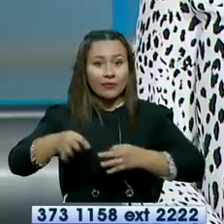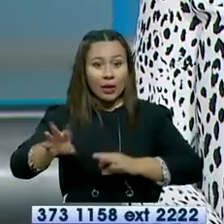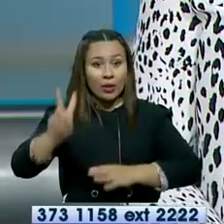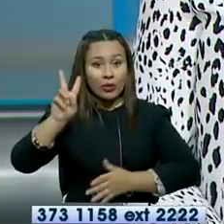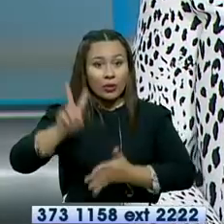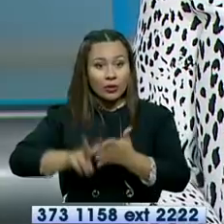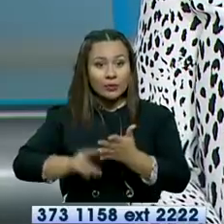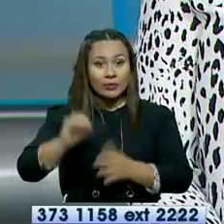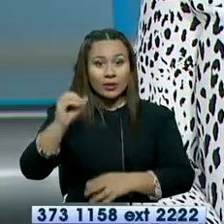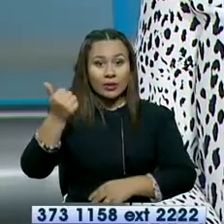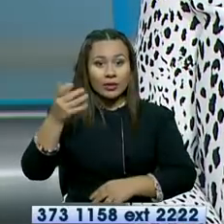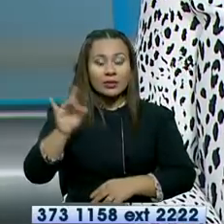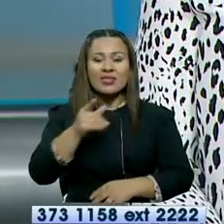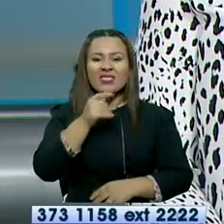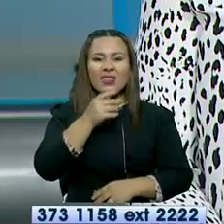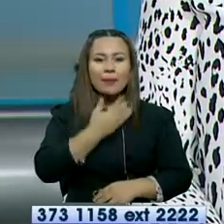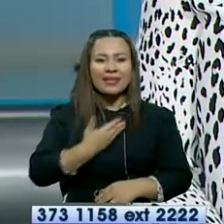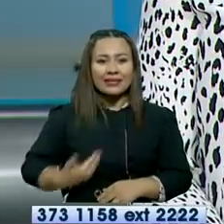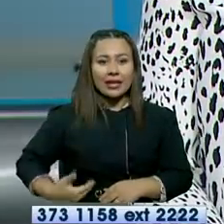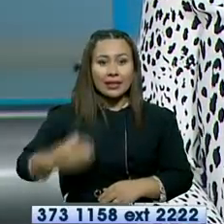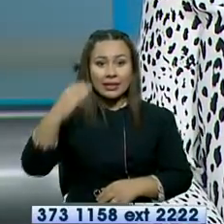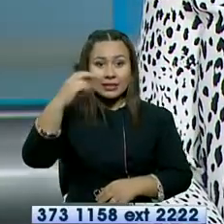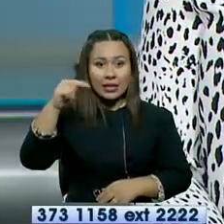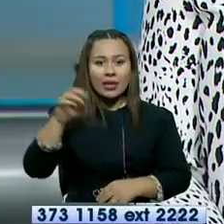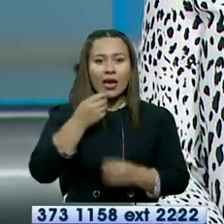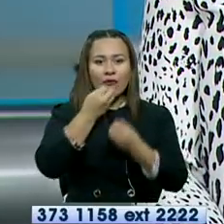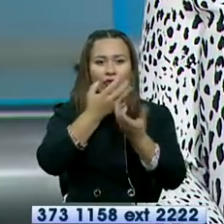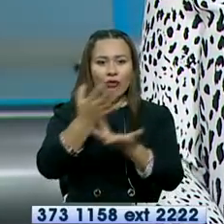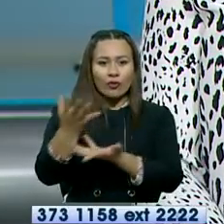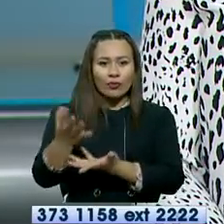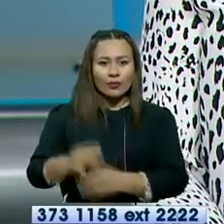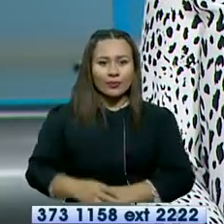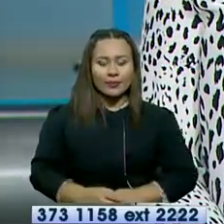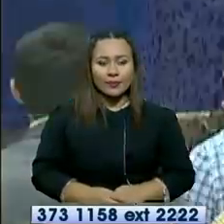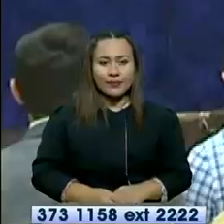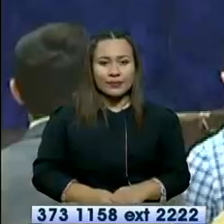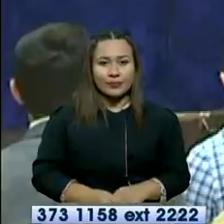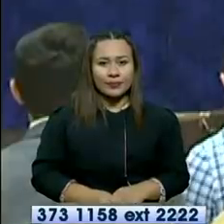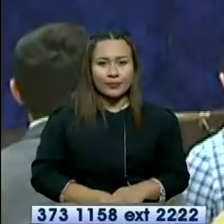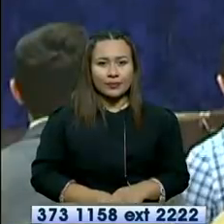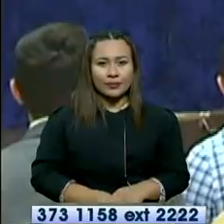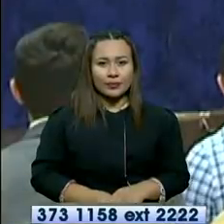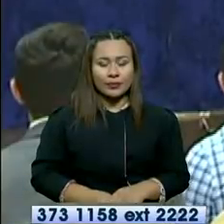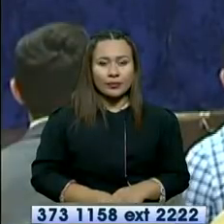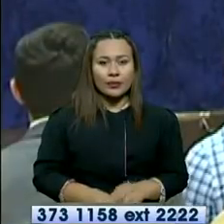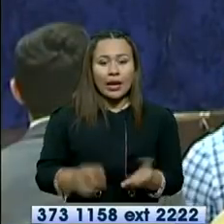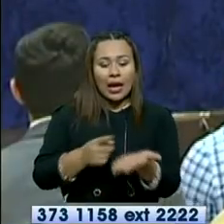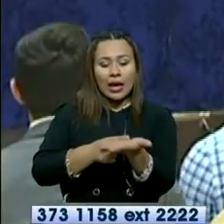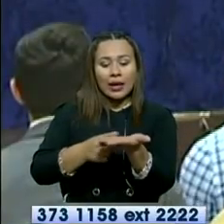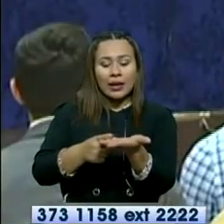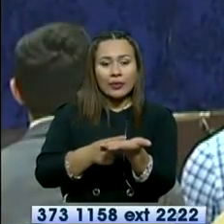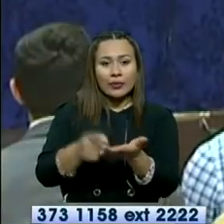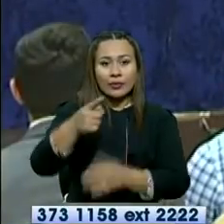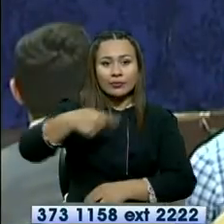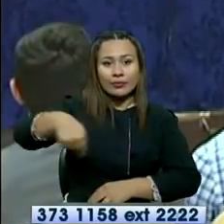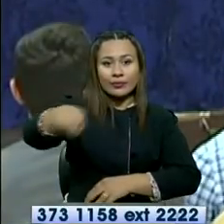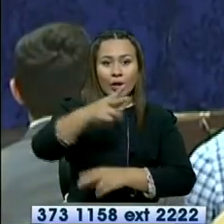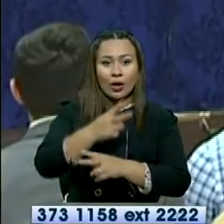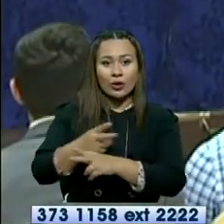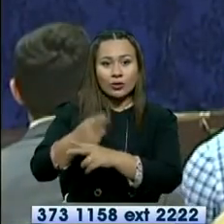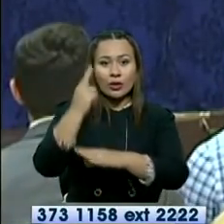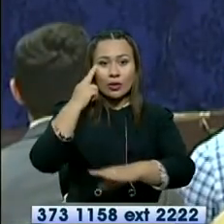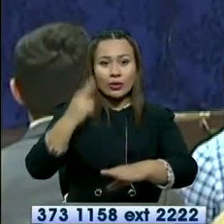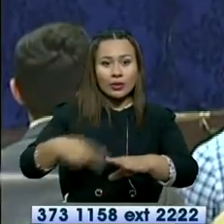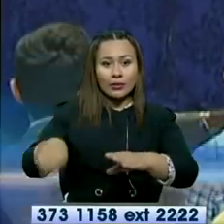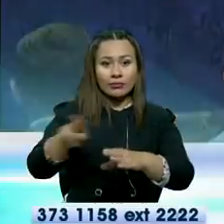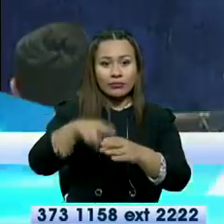Guayaquil la presidenta del CNE, Nubia Villacís. En la sesión del Pleno del Consejo Nacional Electoral